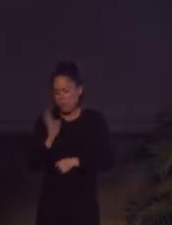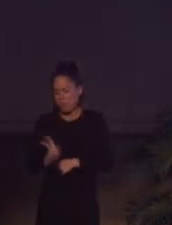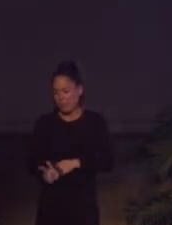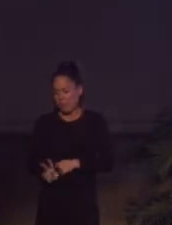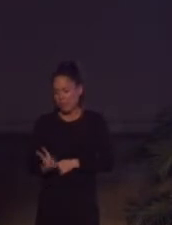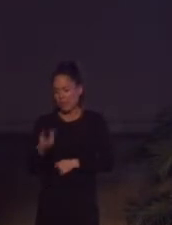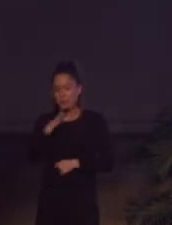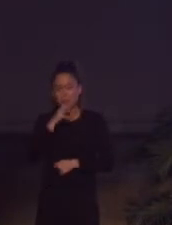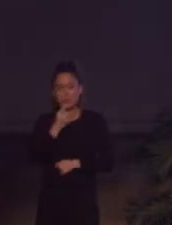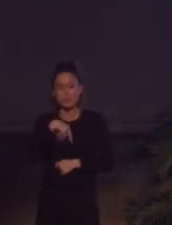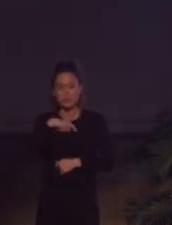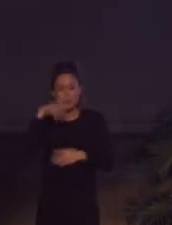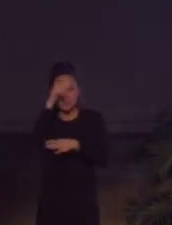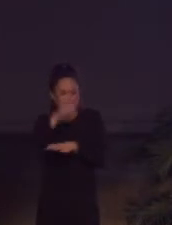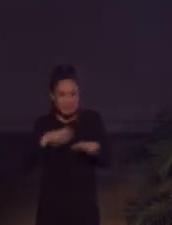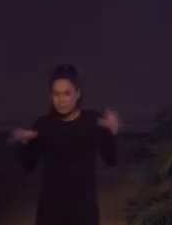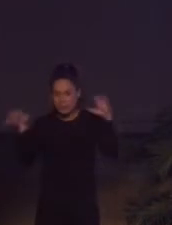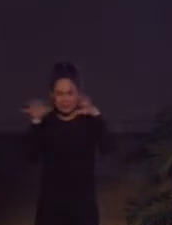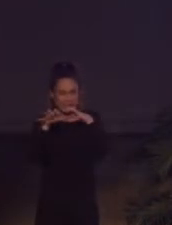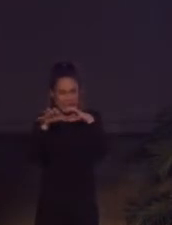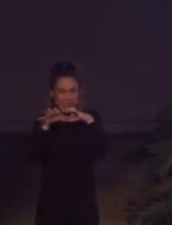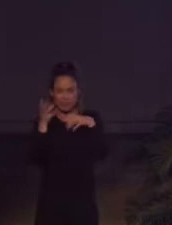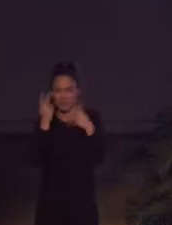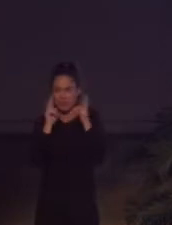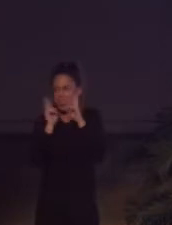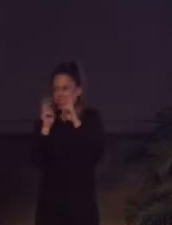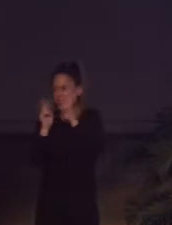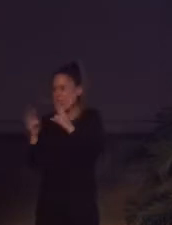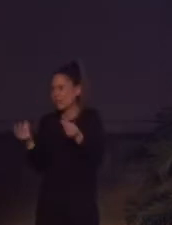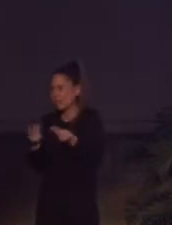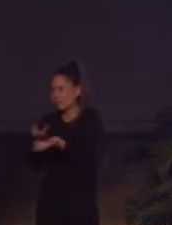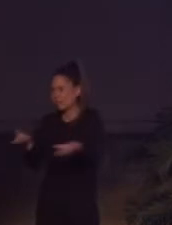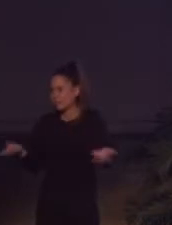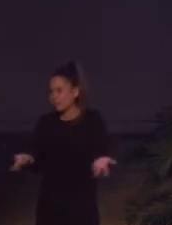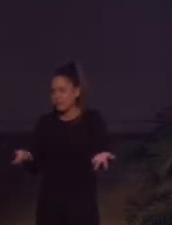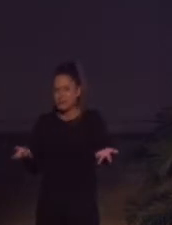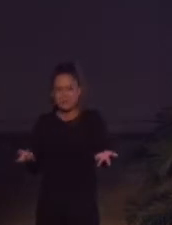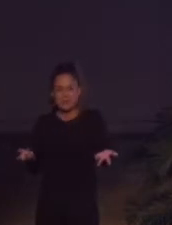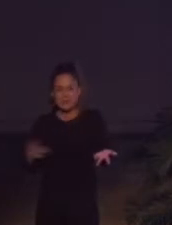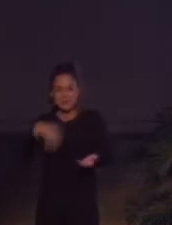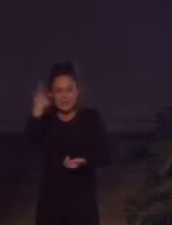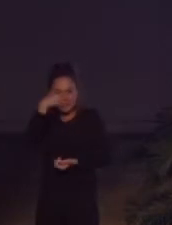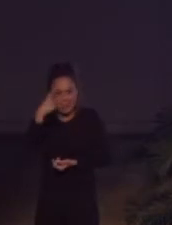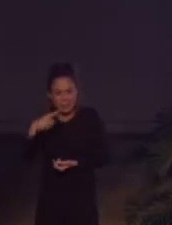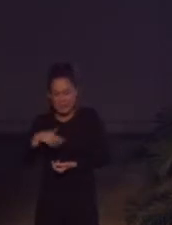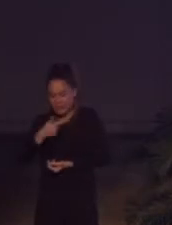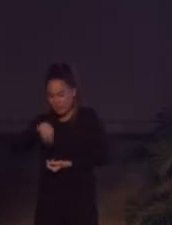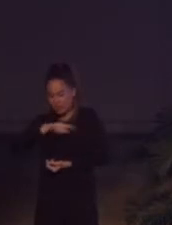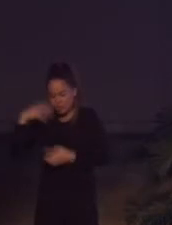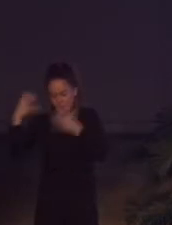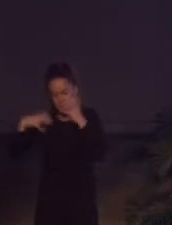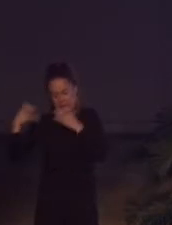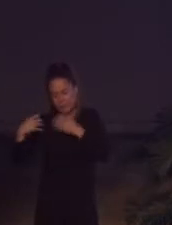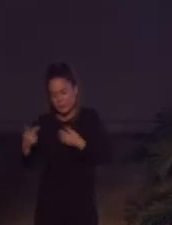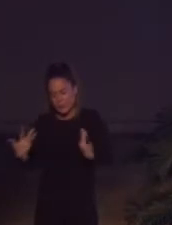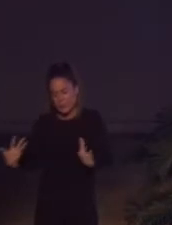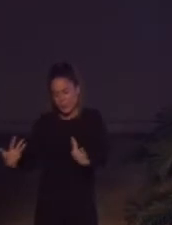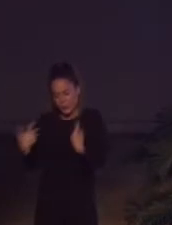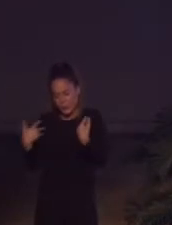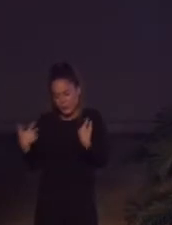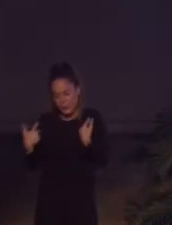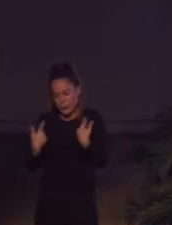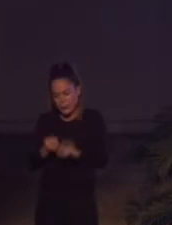me hago vegana por pura empatía de ver lo que, de saber lo que le estamos haciendo a los otros animales,